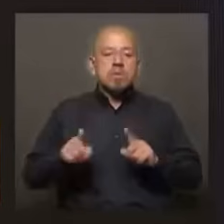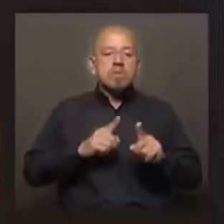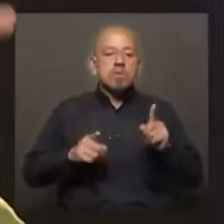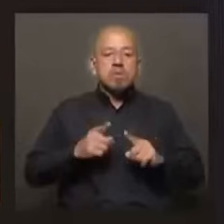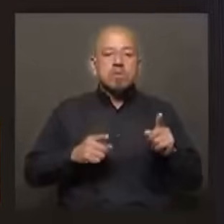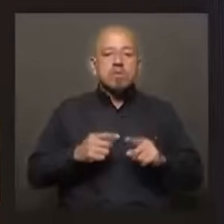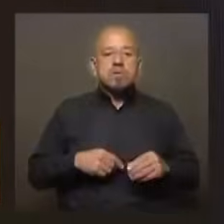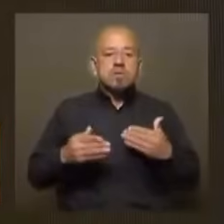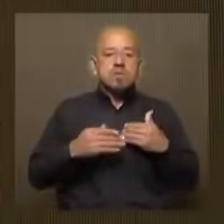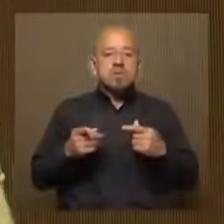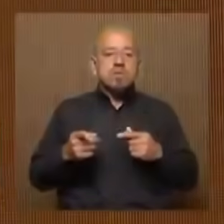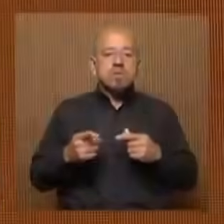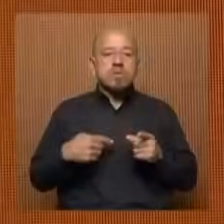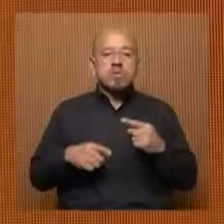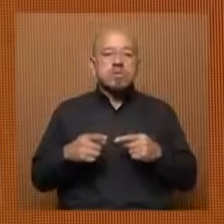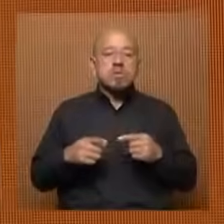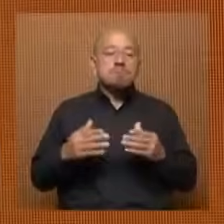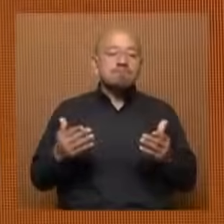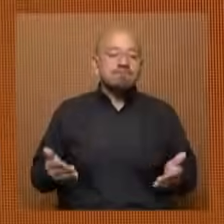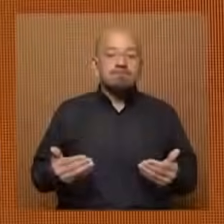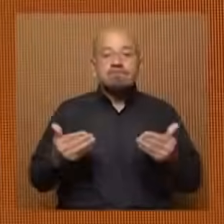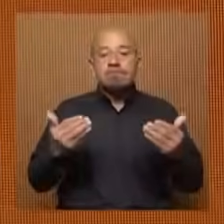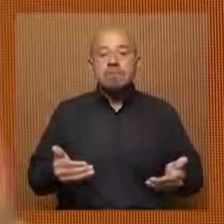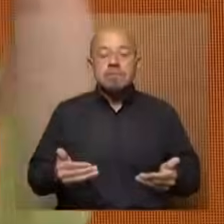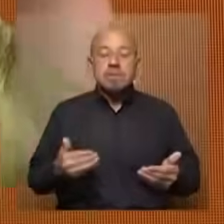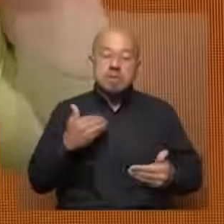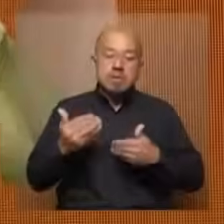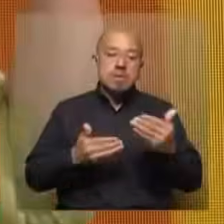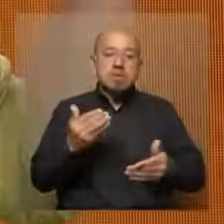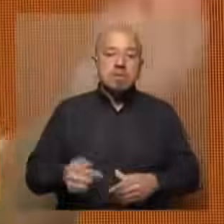más cerca del punto de llegada y otras, lamentablemente, vienen